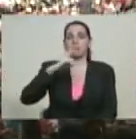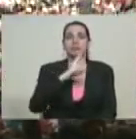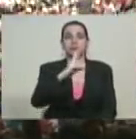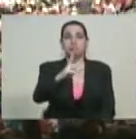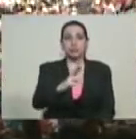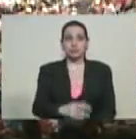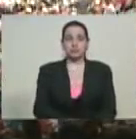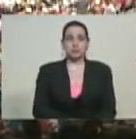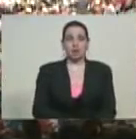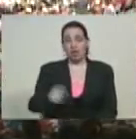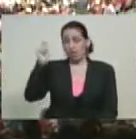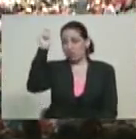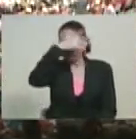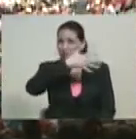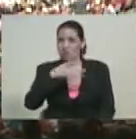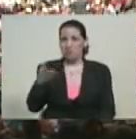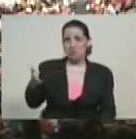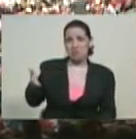¿Donald Trump